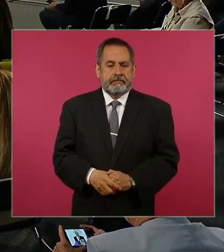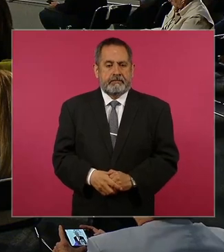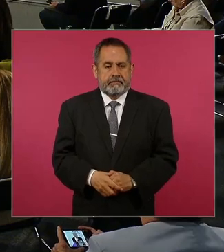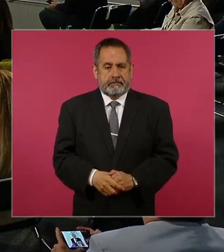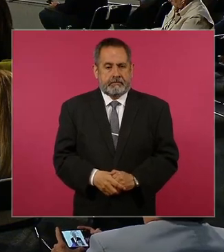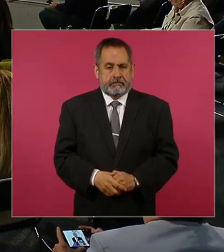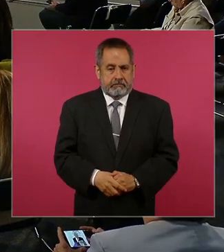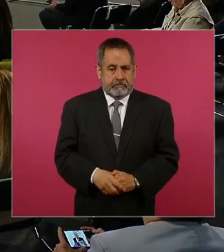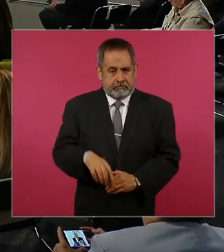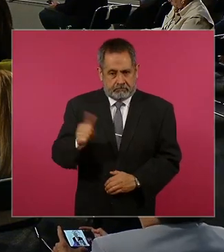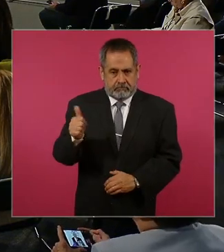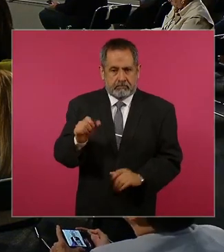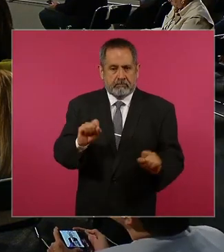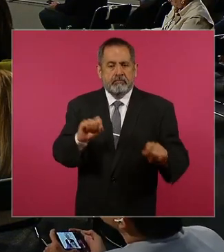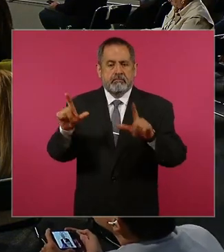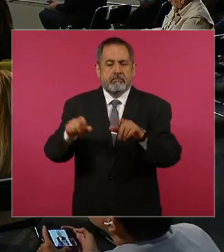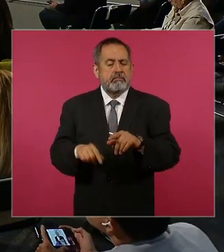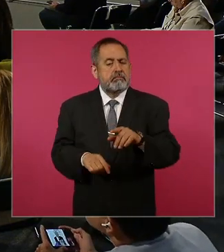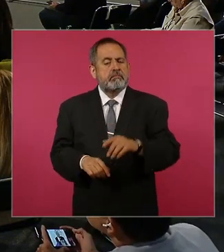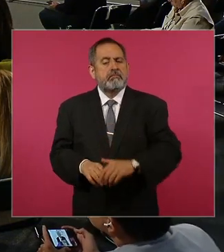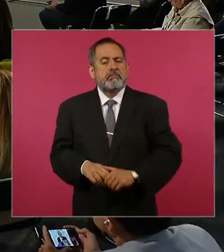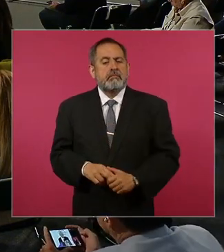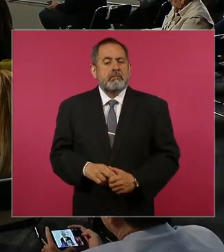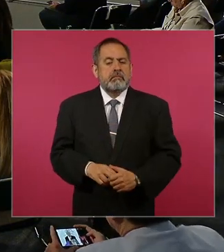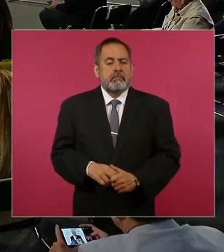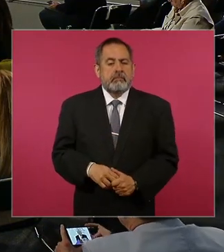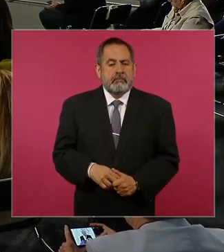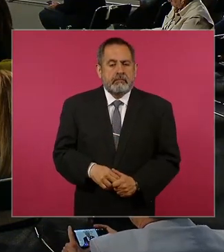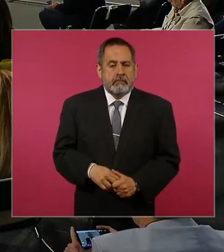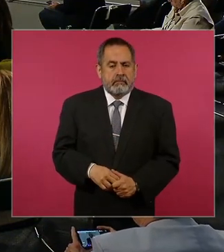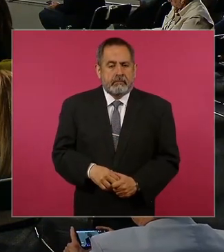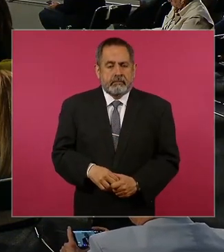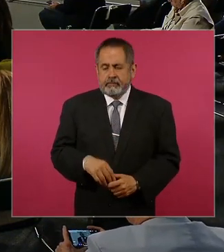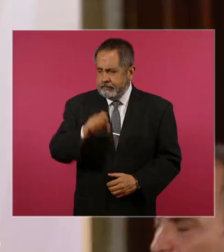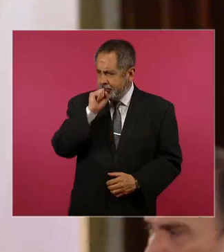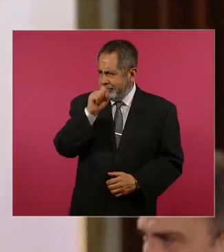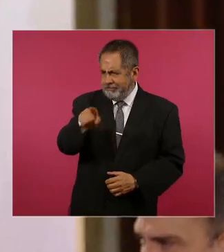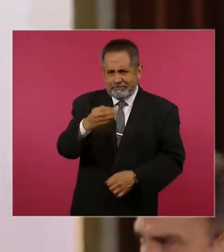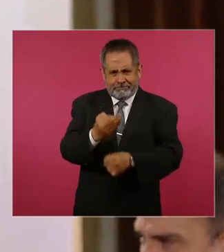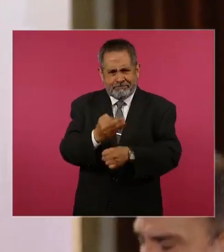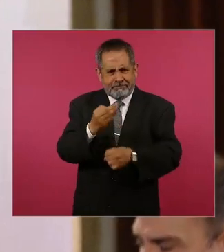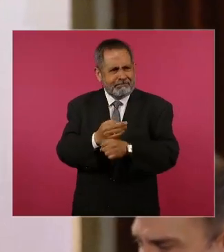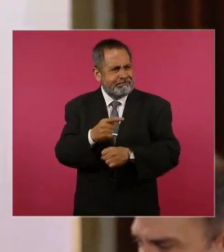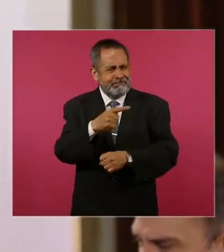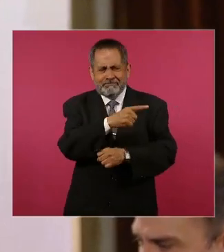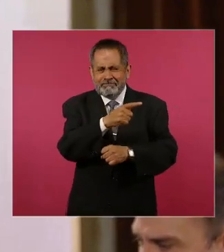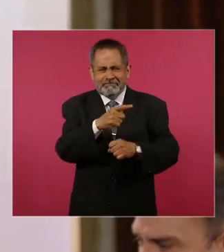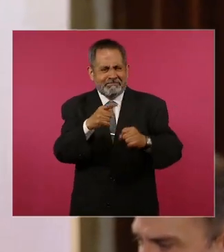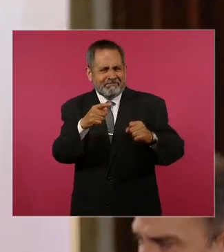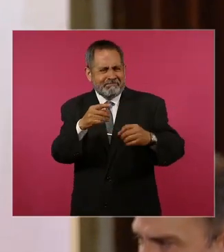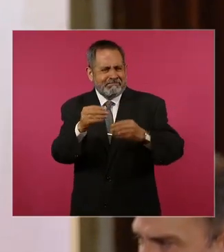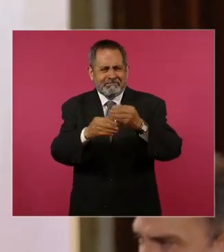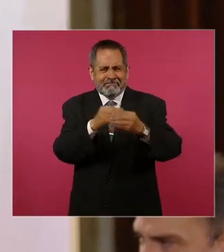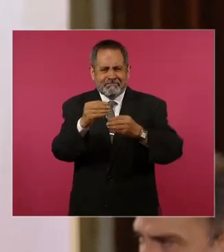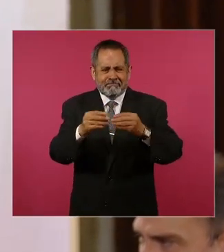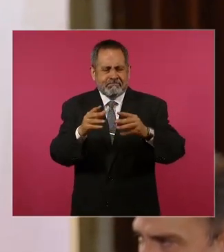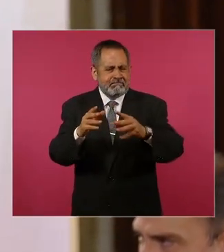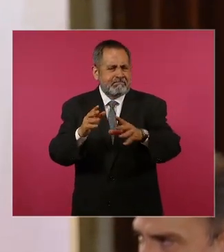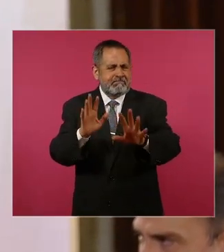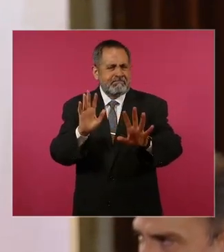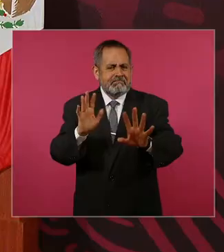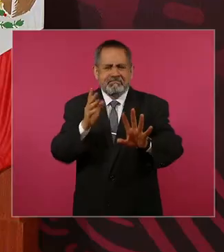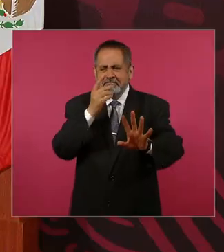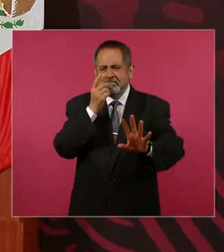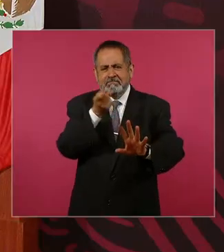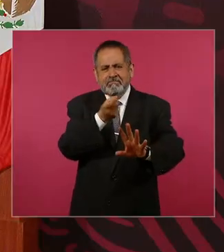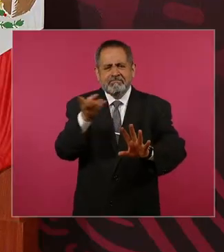Adelante. También hay un debate de que si